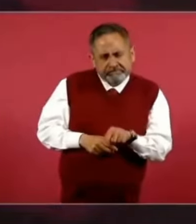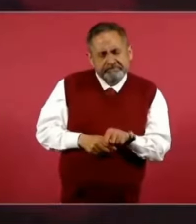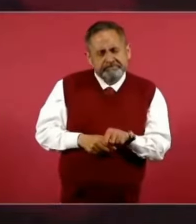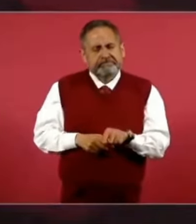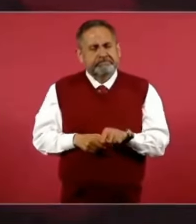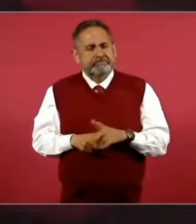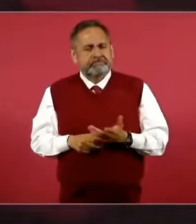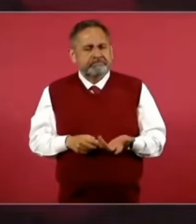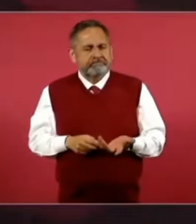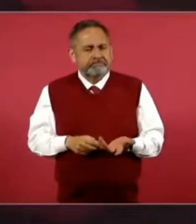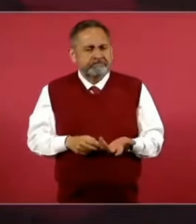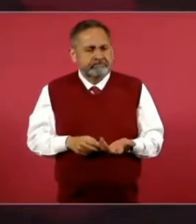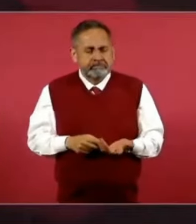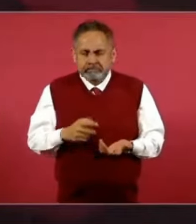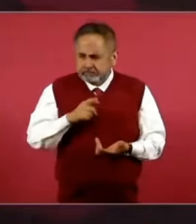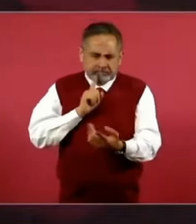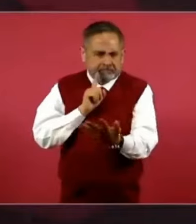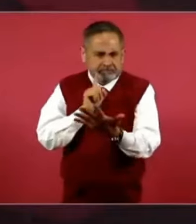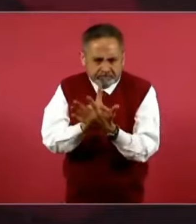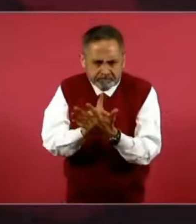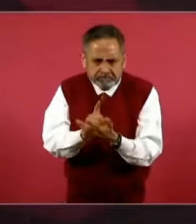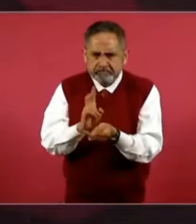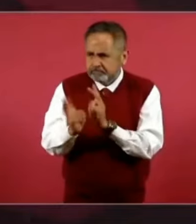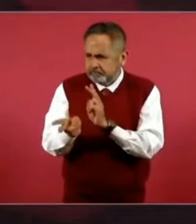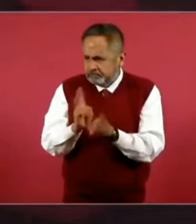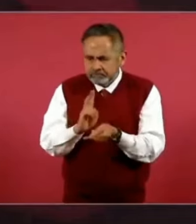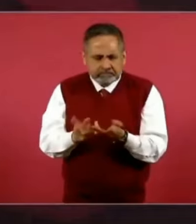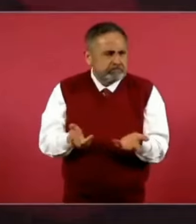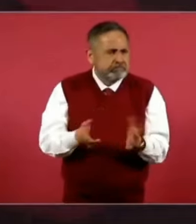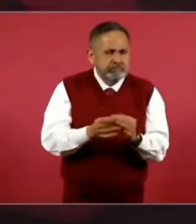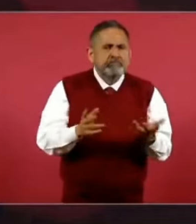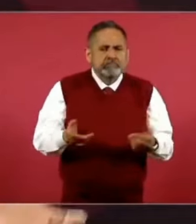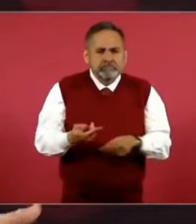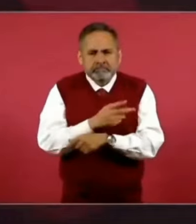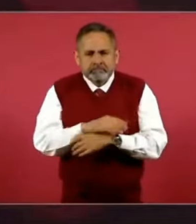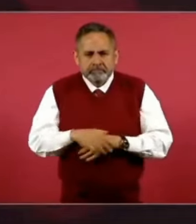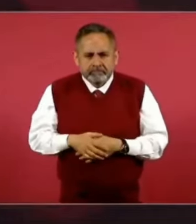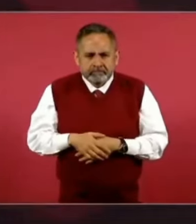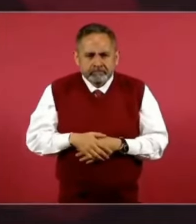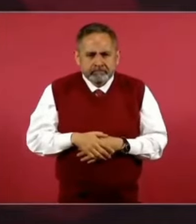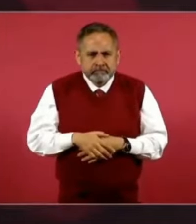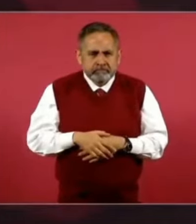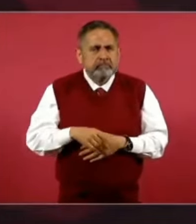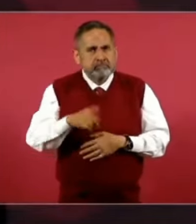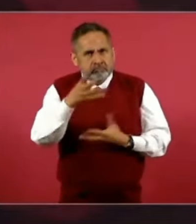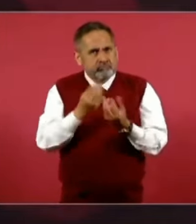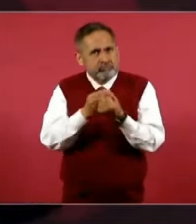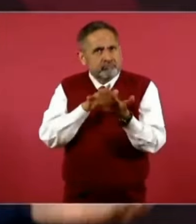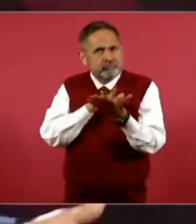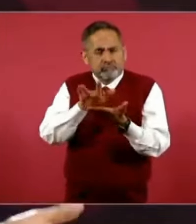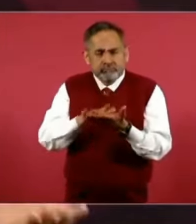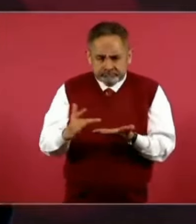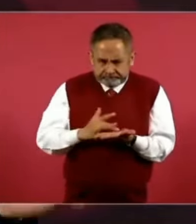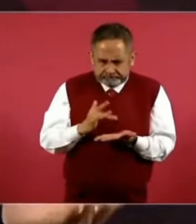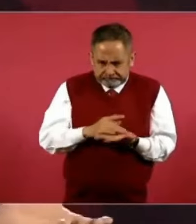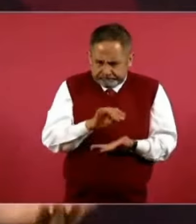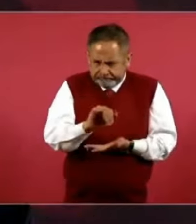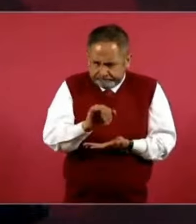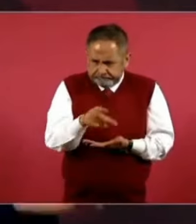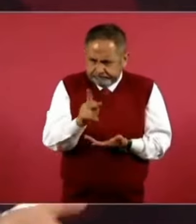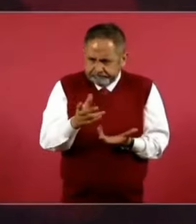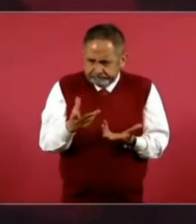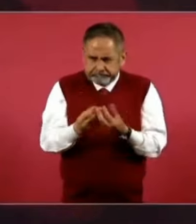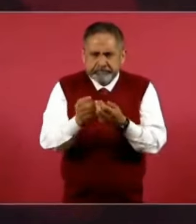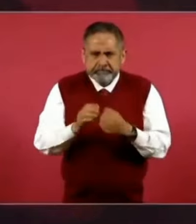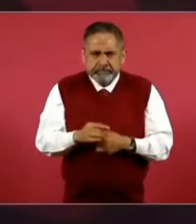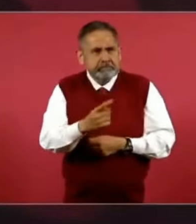y hablé con ellos. Pero no, pues es que estamos con usted, pero nos van